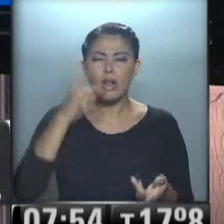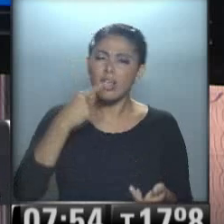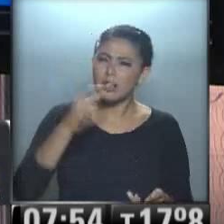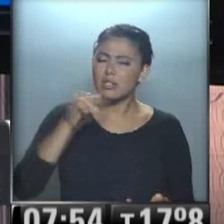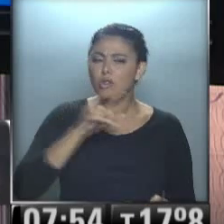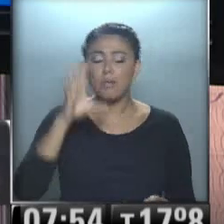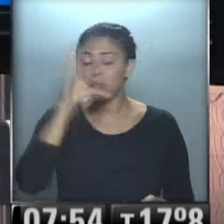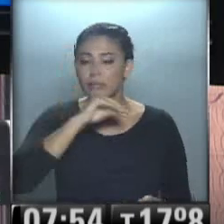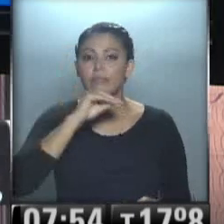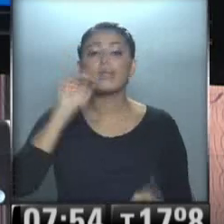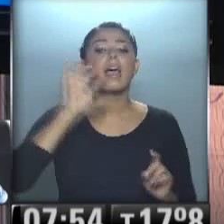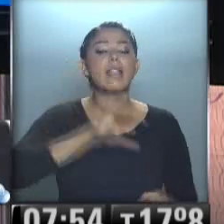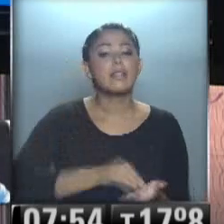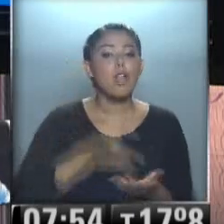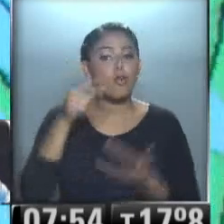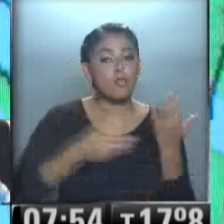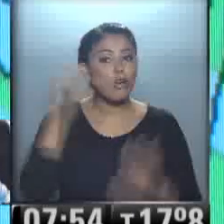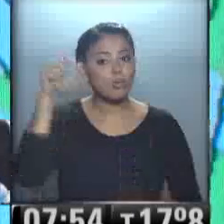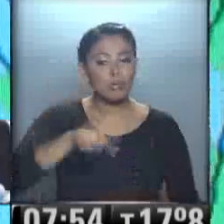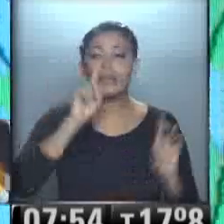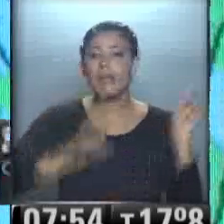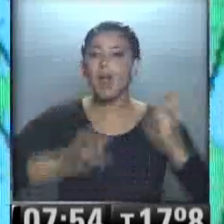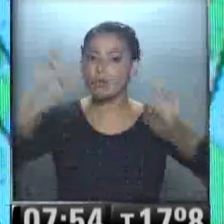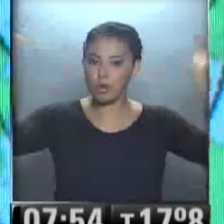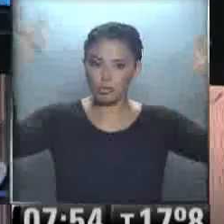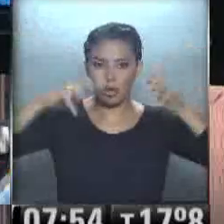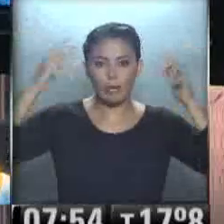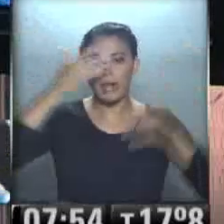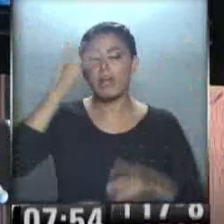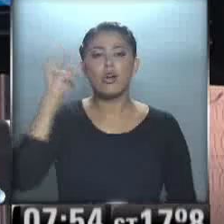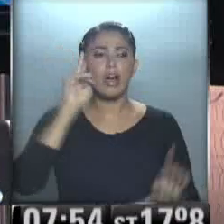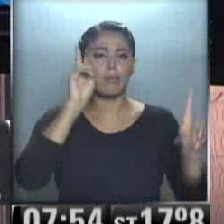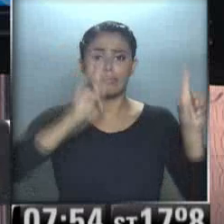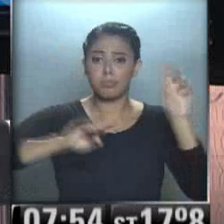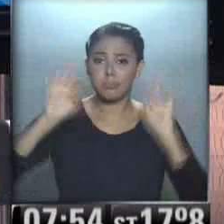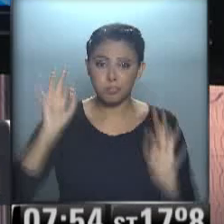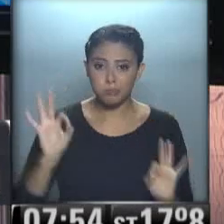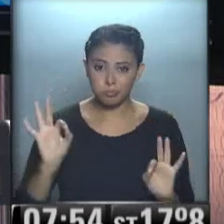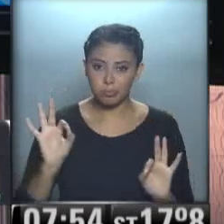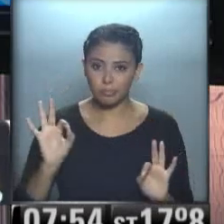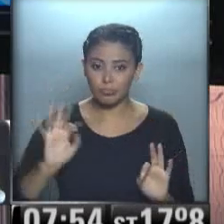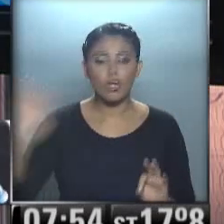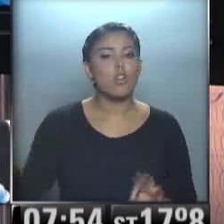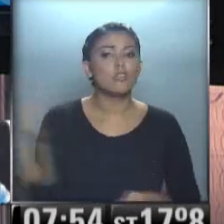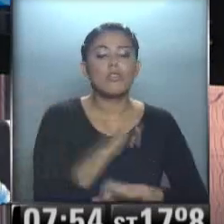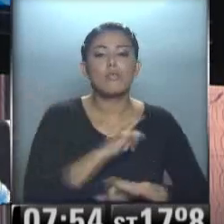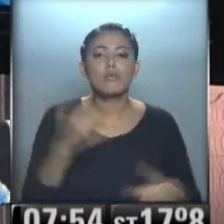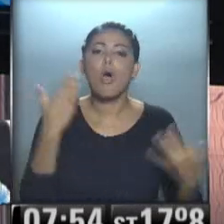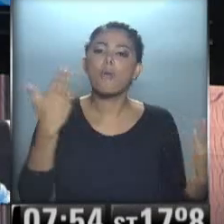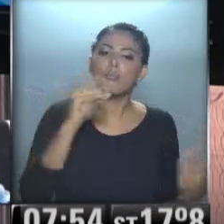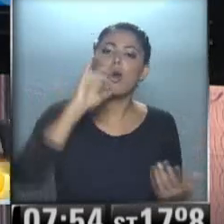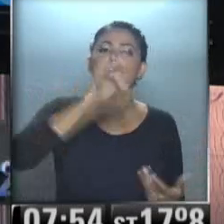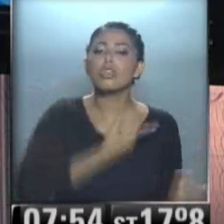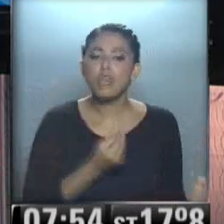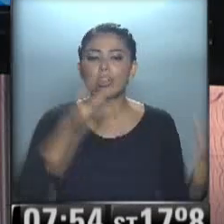dije. Y en Tierra del Fuego, sí, también alguna precipitación. Y después de haber visto todo esto, toda la posibilidad de